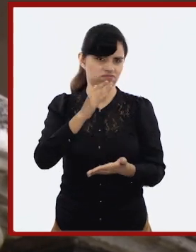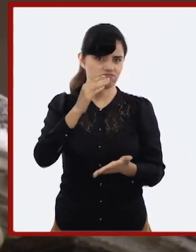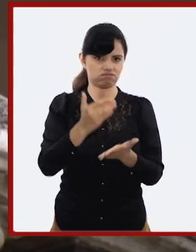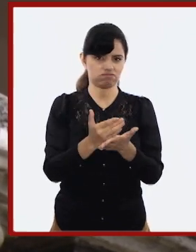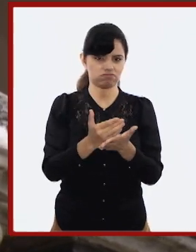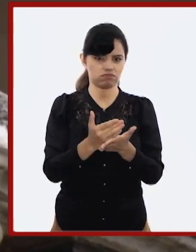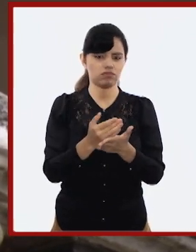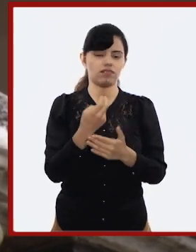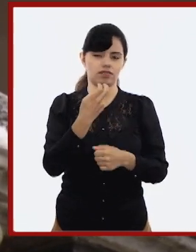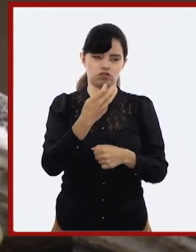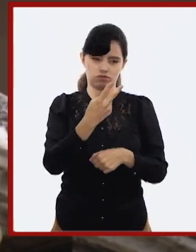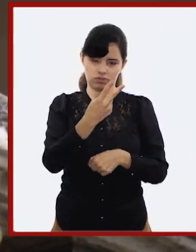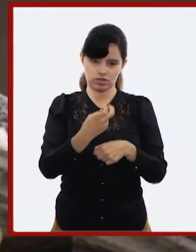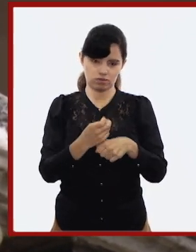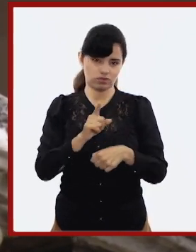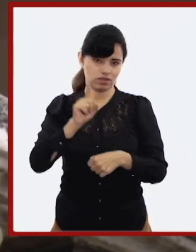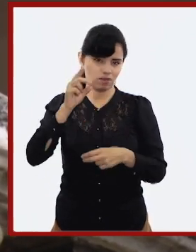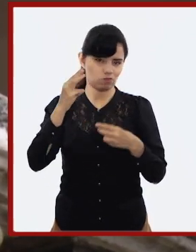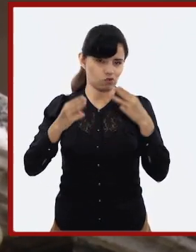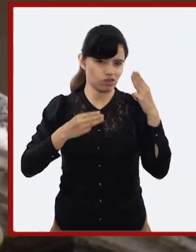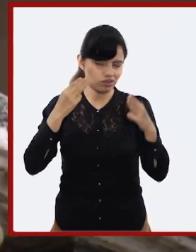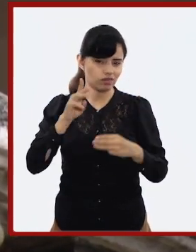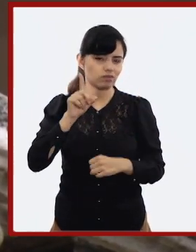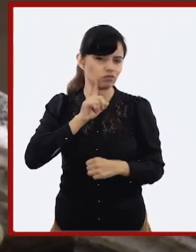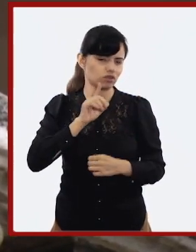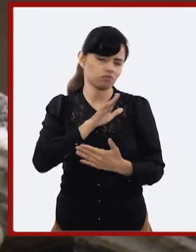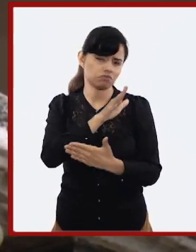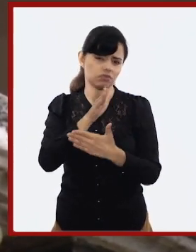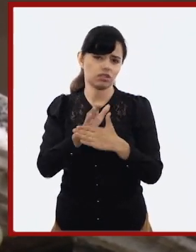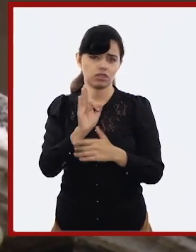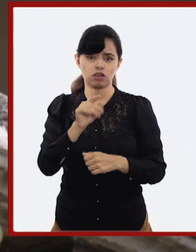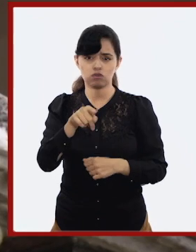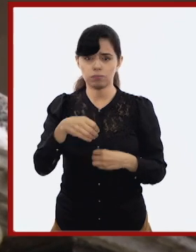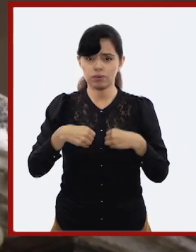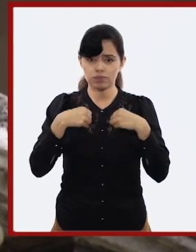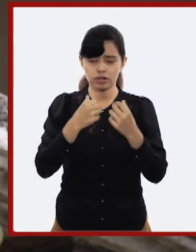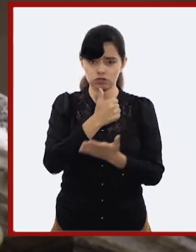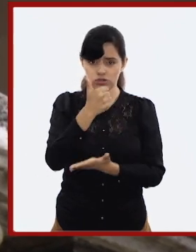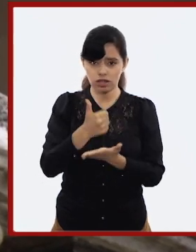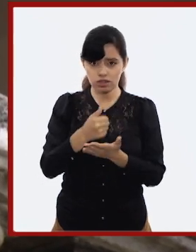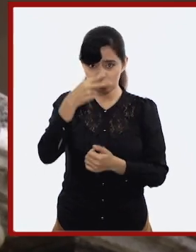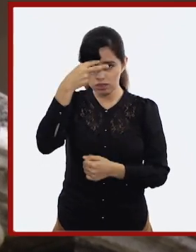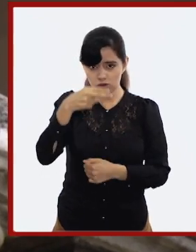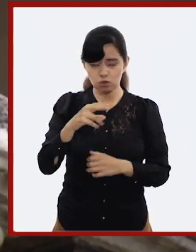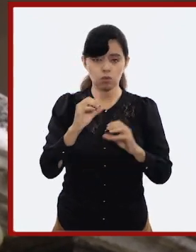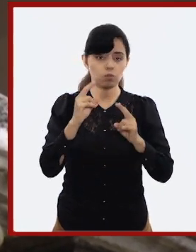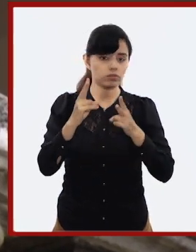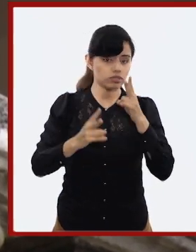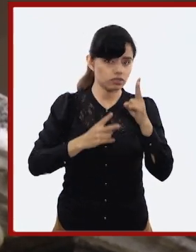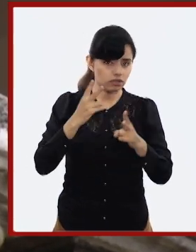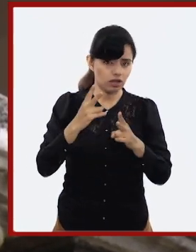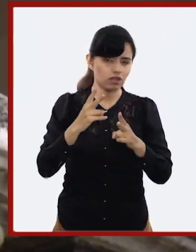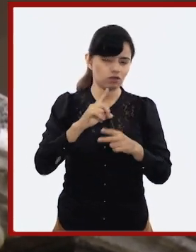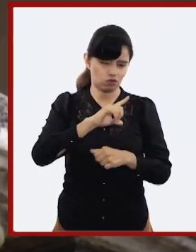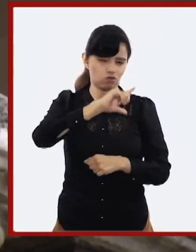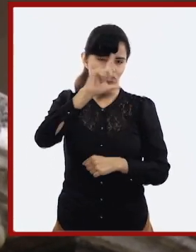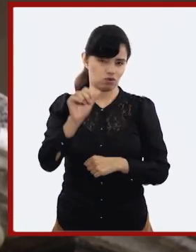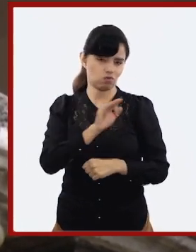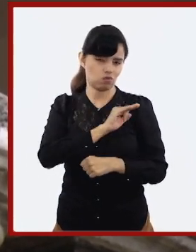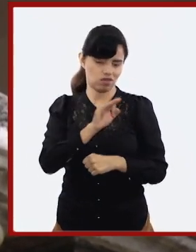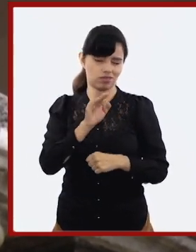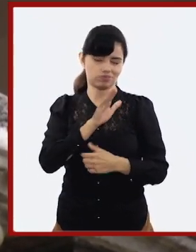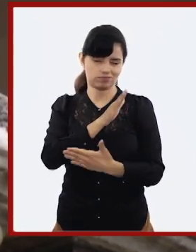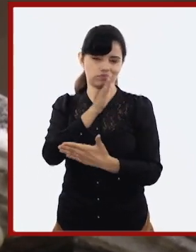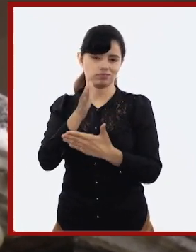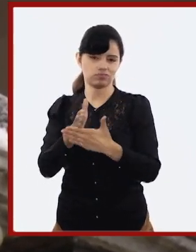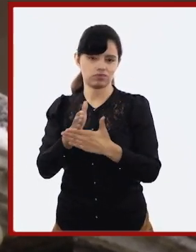eso te invitamos a visitar el Museo de la Mujer, si vives en la Ciudad de México o andas por acá, ahora que ya se pueda salir. Mientras, te proponemos